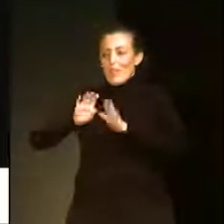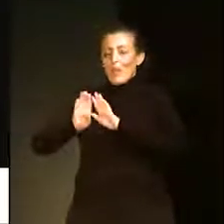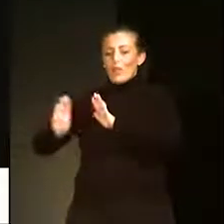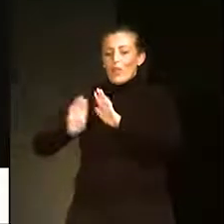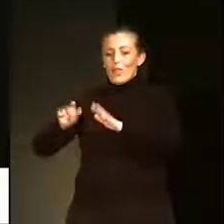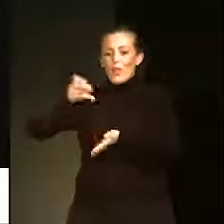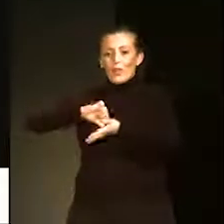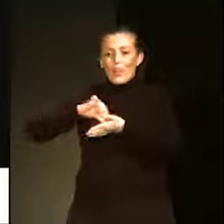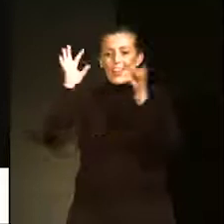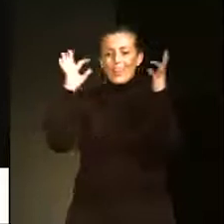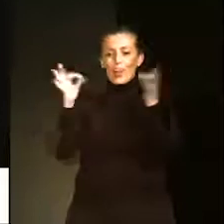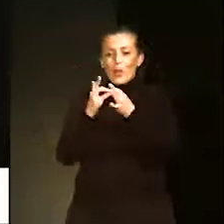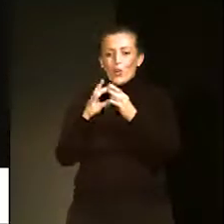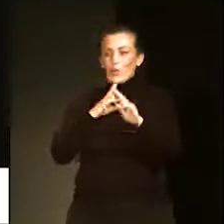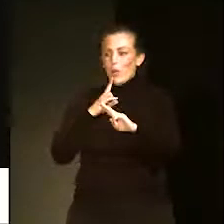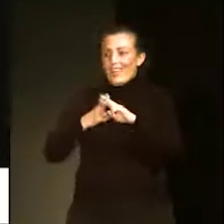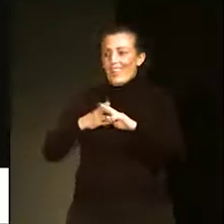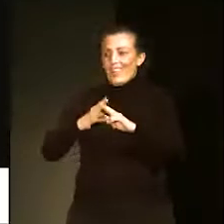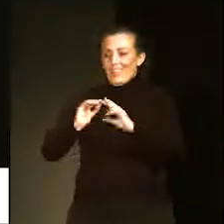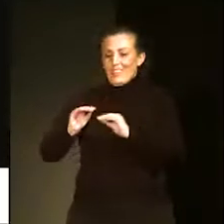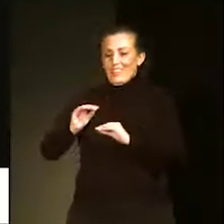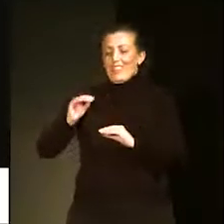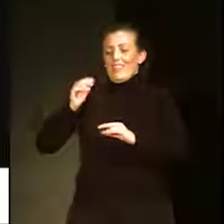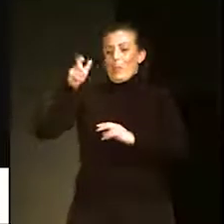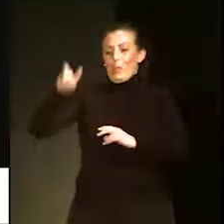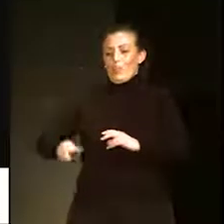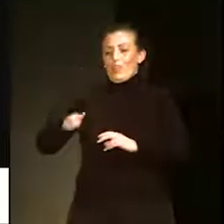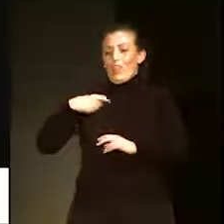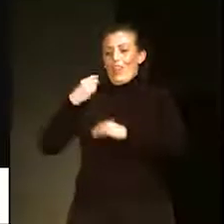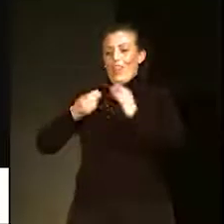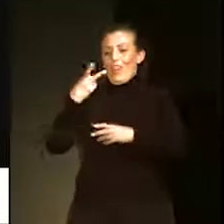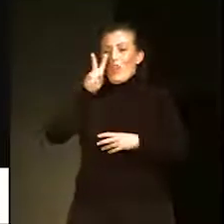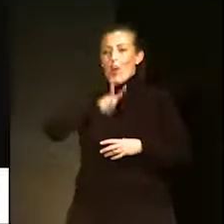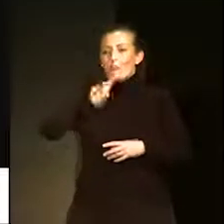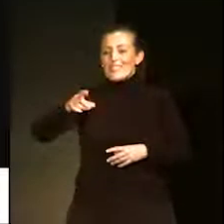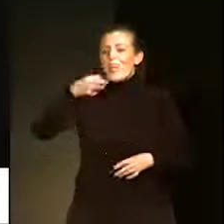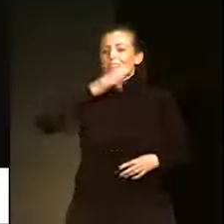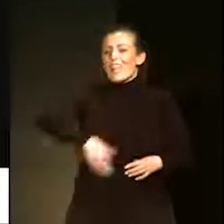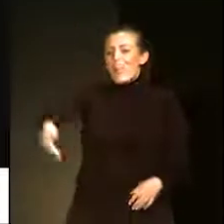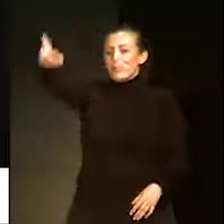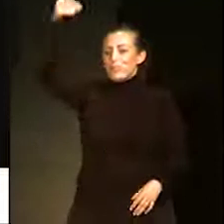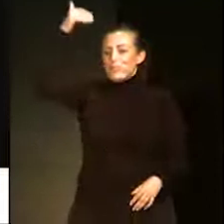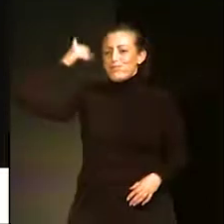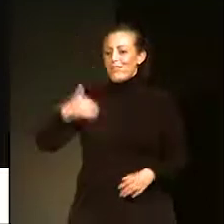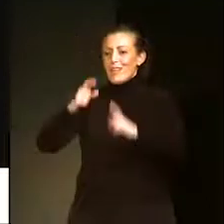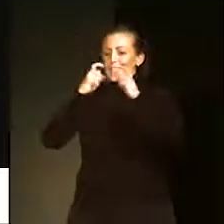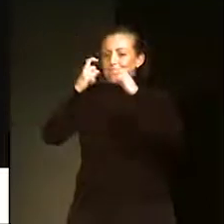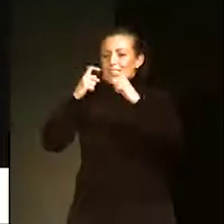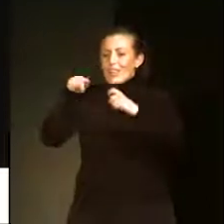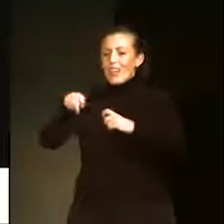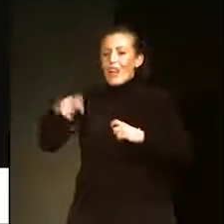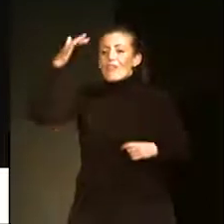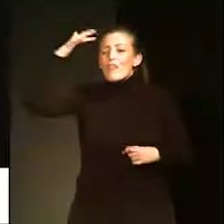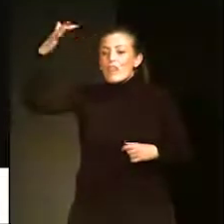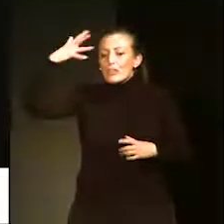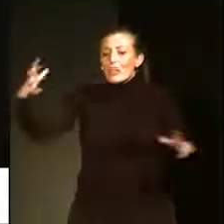de la ciudad de Córdoba. Alguien que hizo posible hace más de 21 siglos hacer compatible su condición de